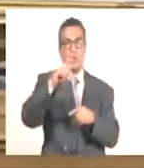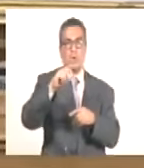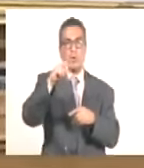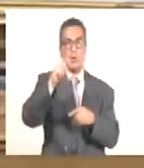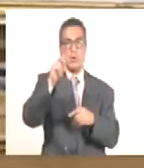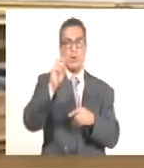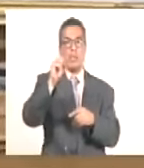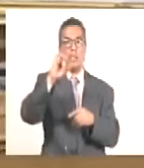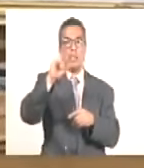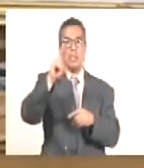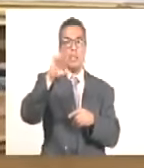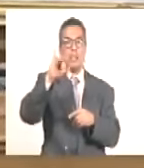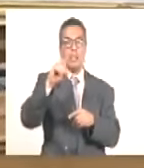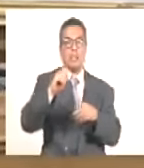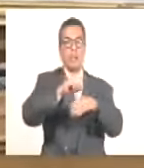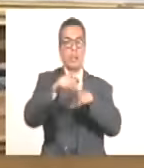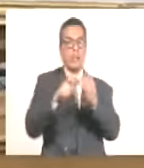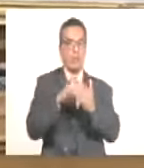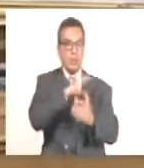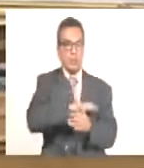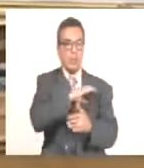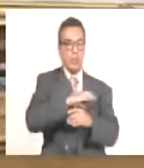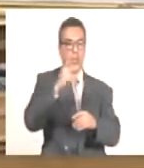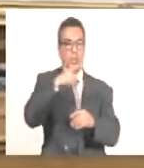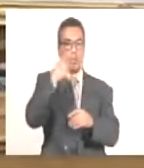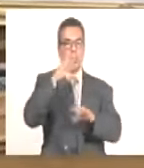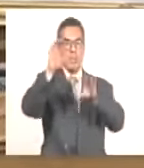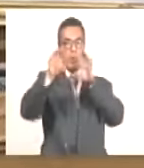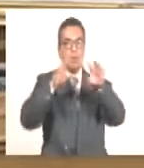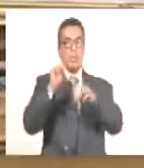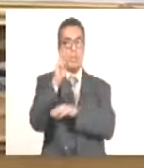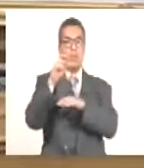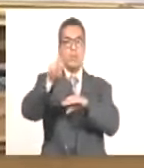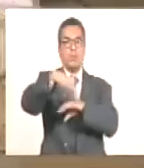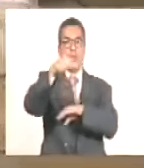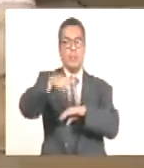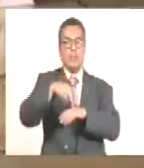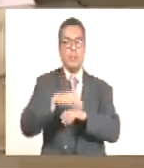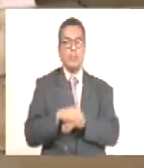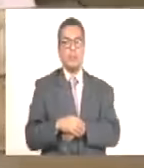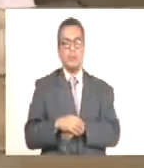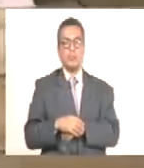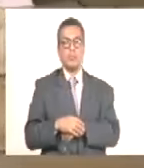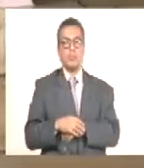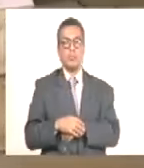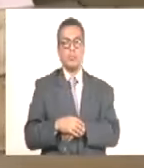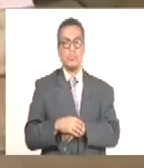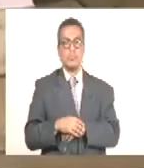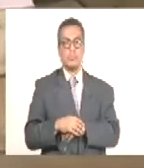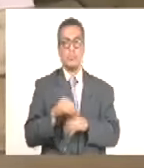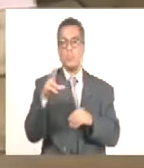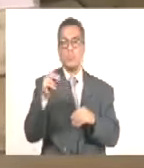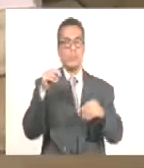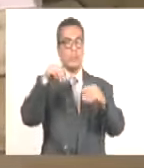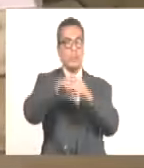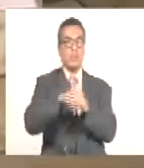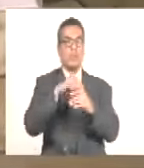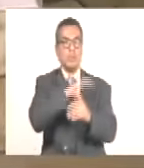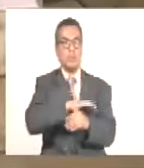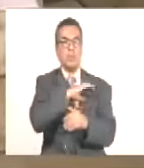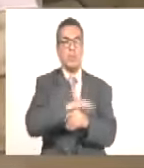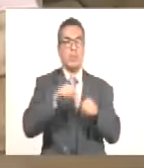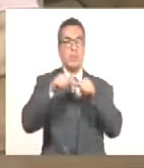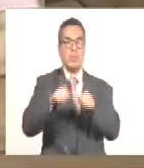es miembro pleno de la Comisión de Política Exterior de la Asamblea Nacional. no es miembro de la